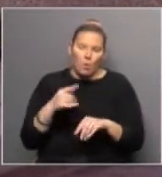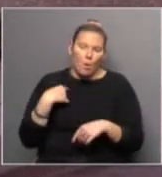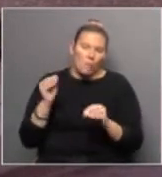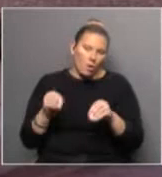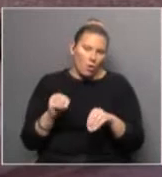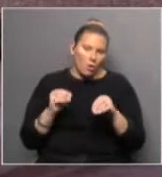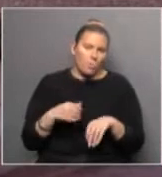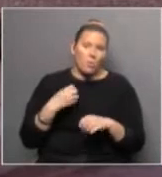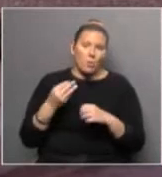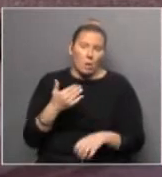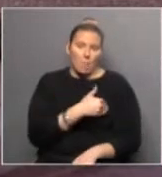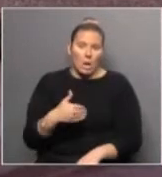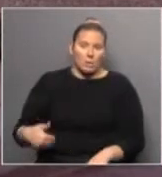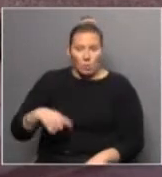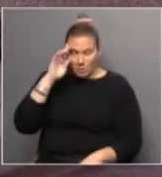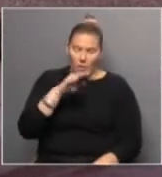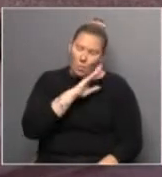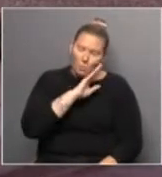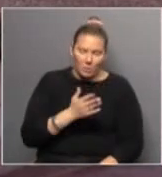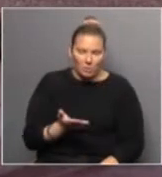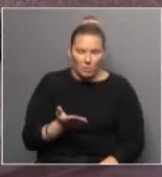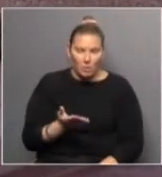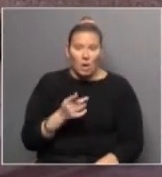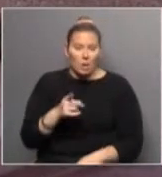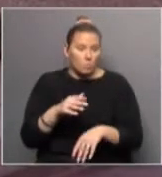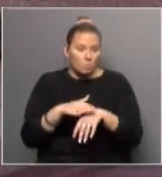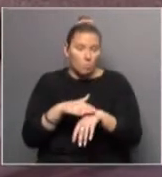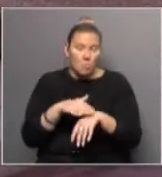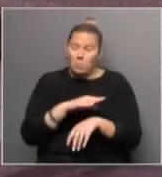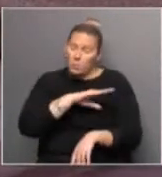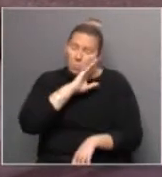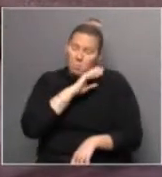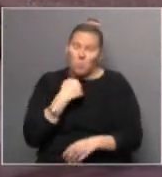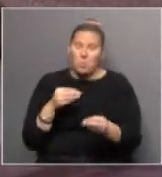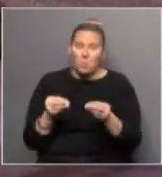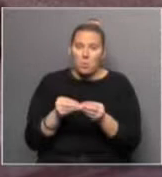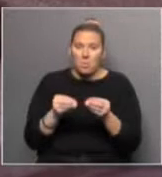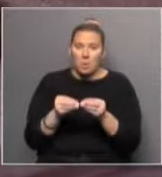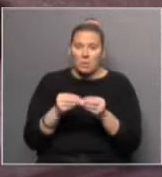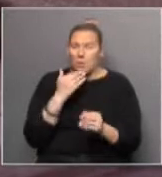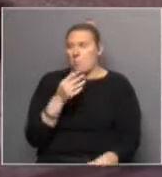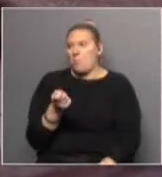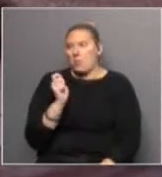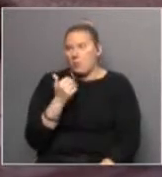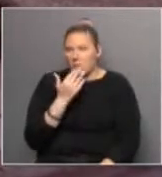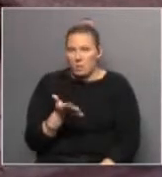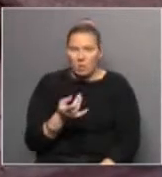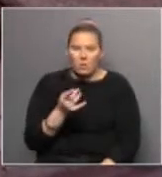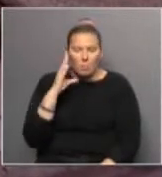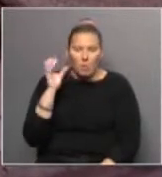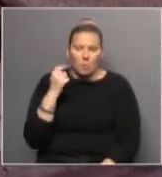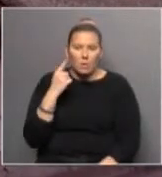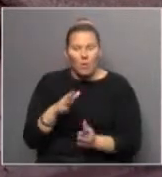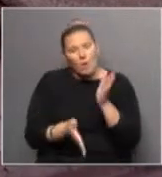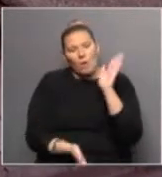porque los profesores, los maestros pensaban que estabas durmiendo. Durante una de esas siestas, con un compañero, no me acuerdo quién era, nos escapamos, porque al